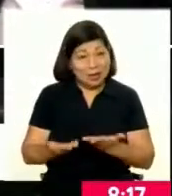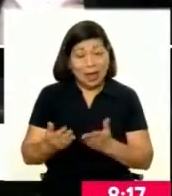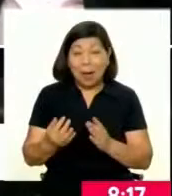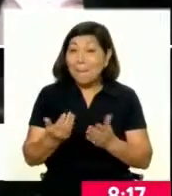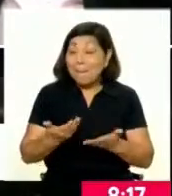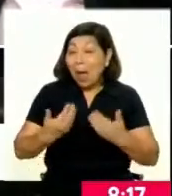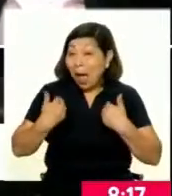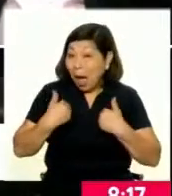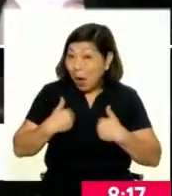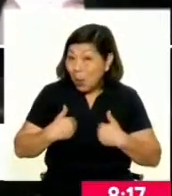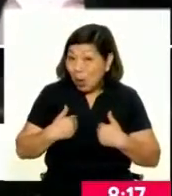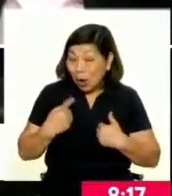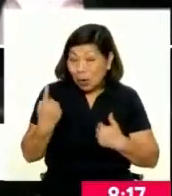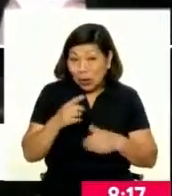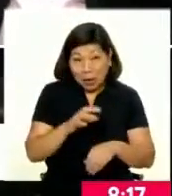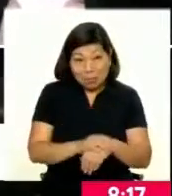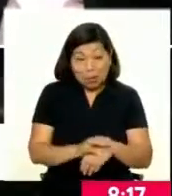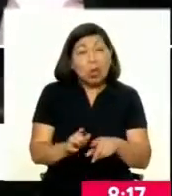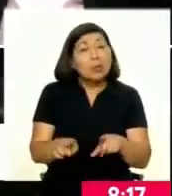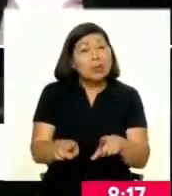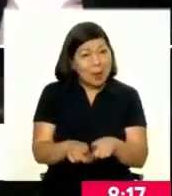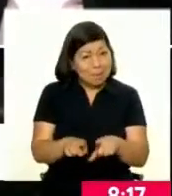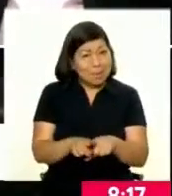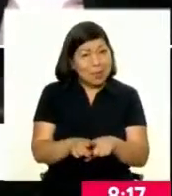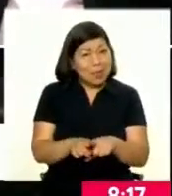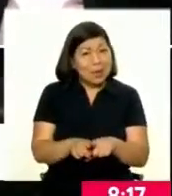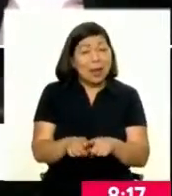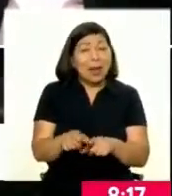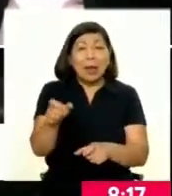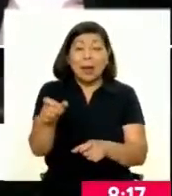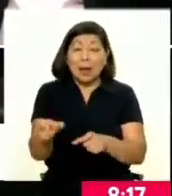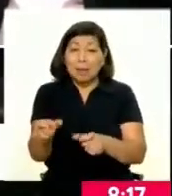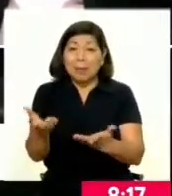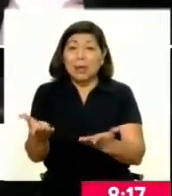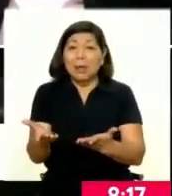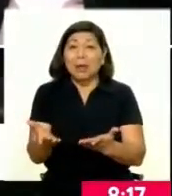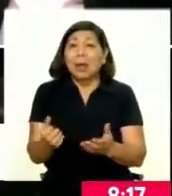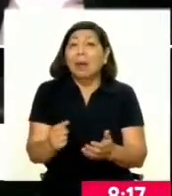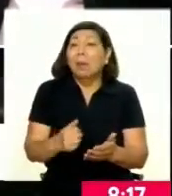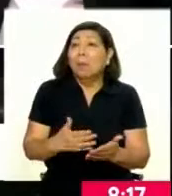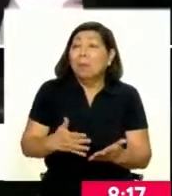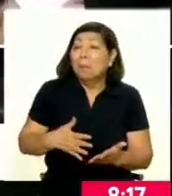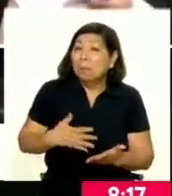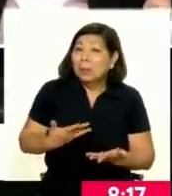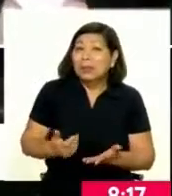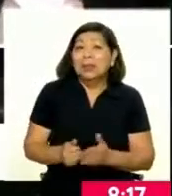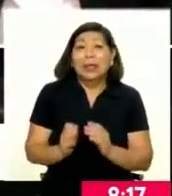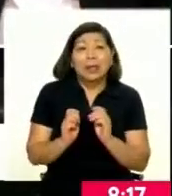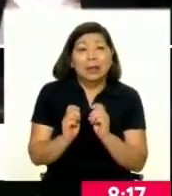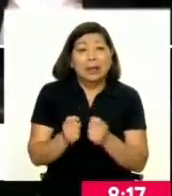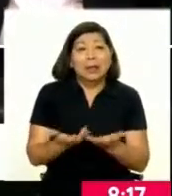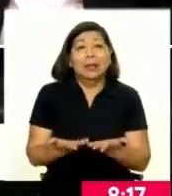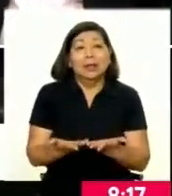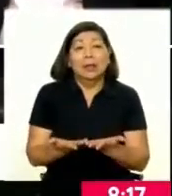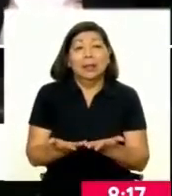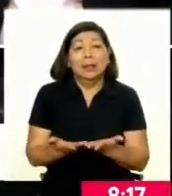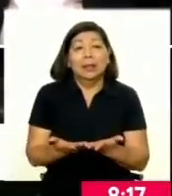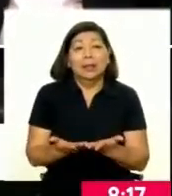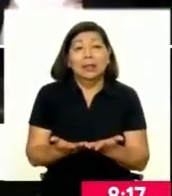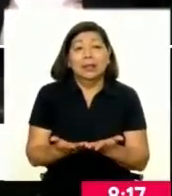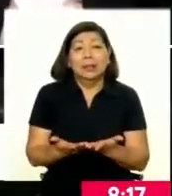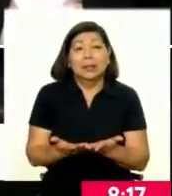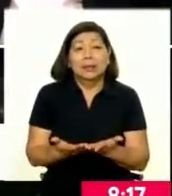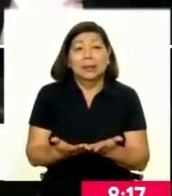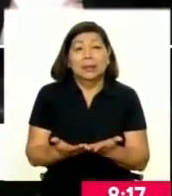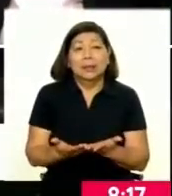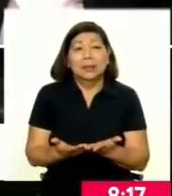legal a las personas que son detenidas, sino también a las víctimas, ¿no? que se puedan dar en este contexto de las manifestaciones.